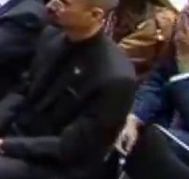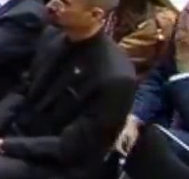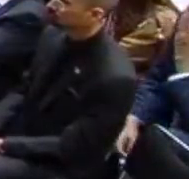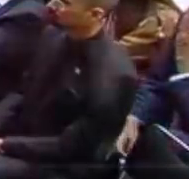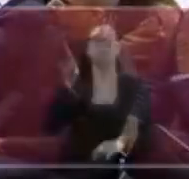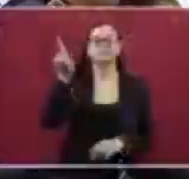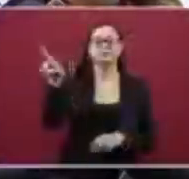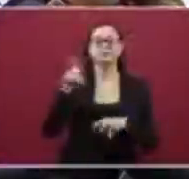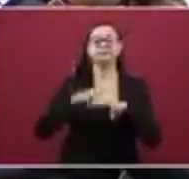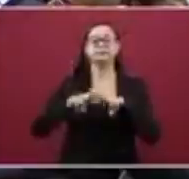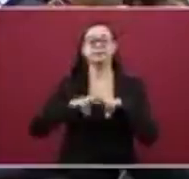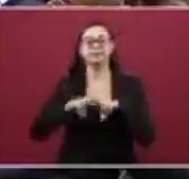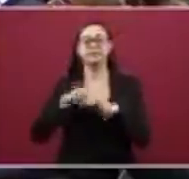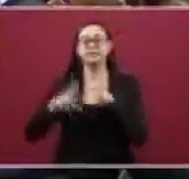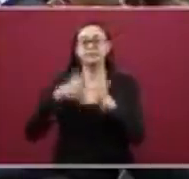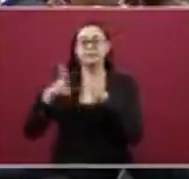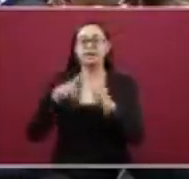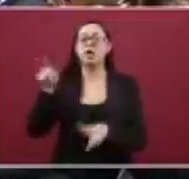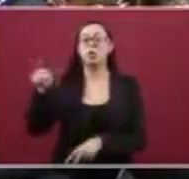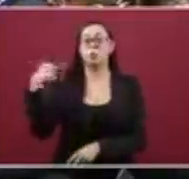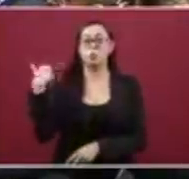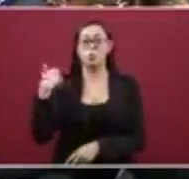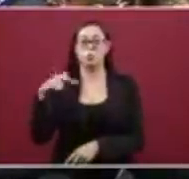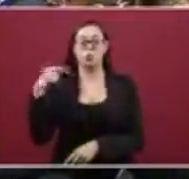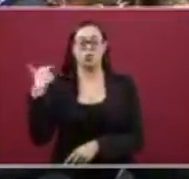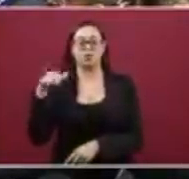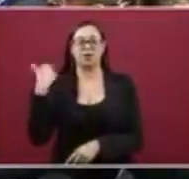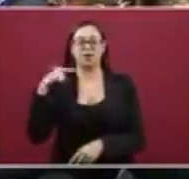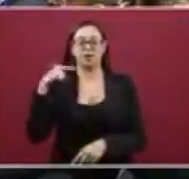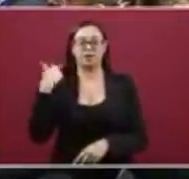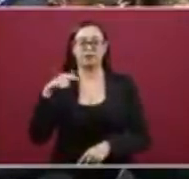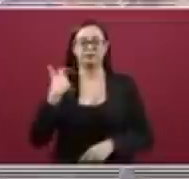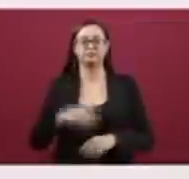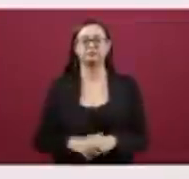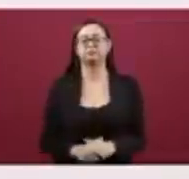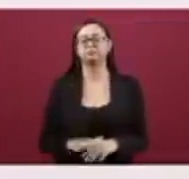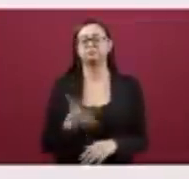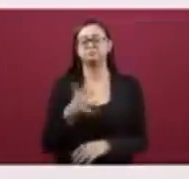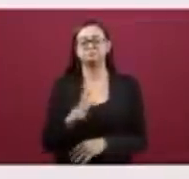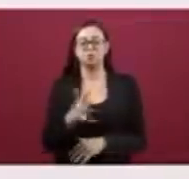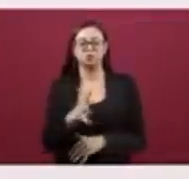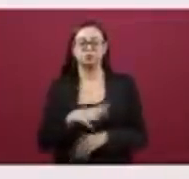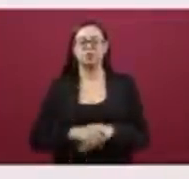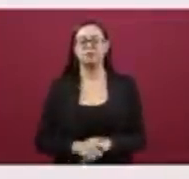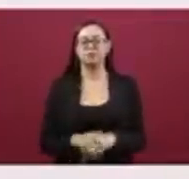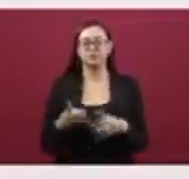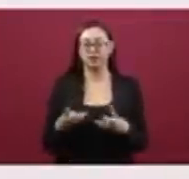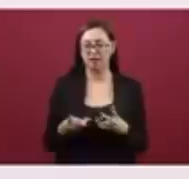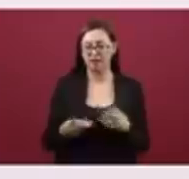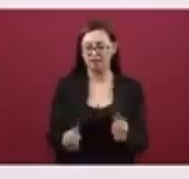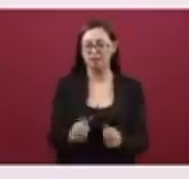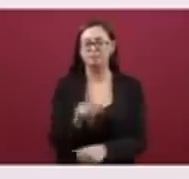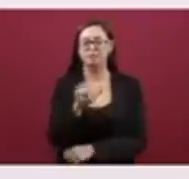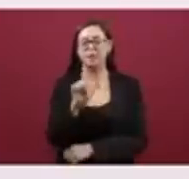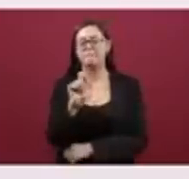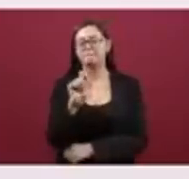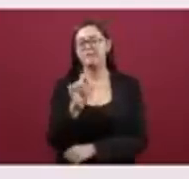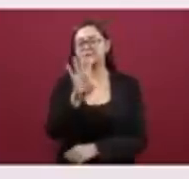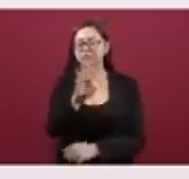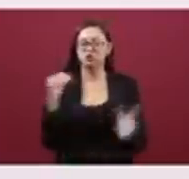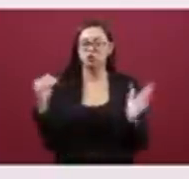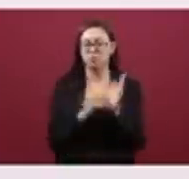se estimó que iba acostar 25 mil